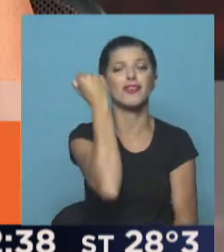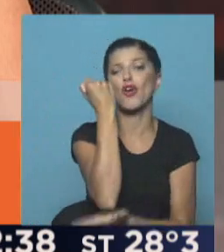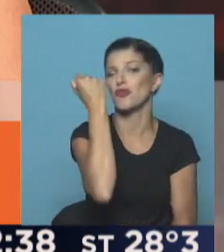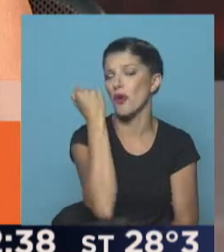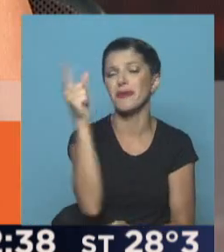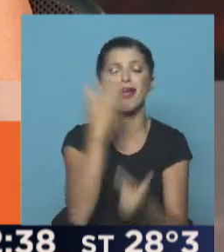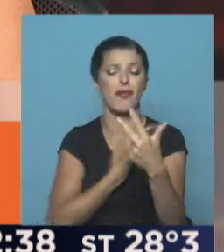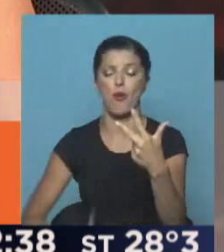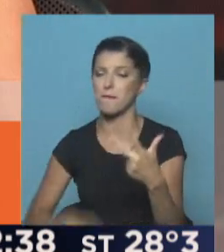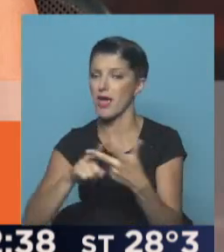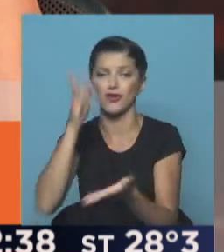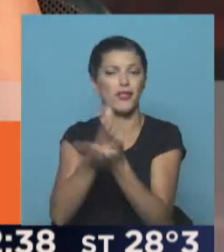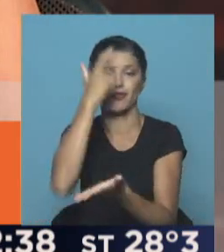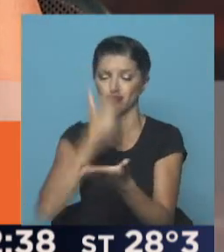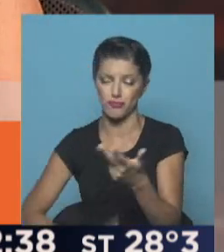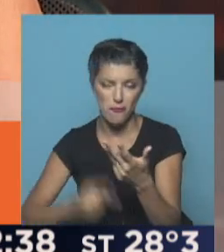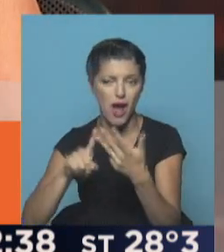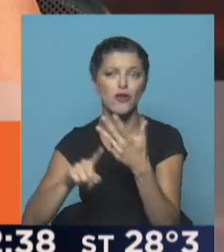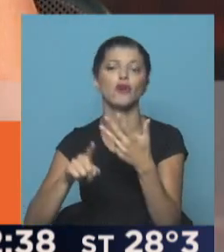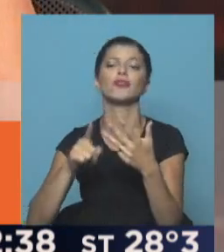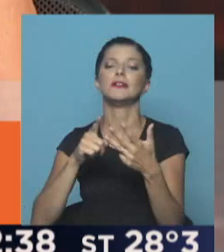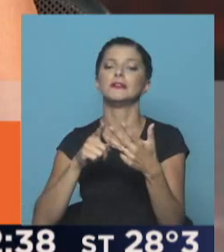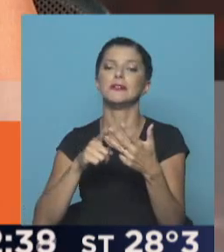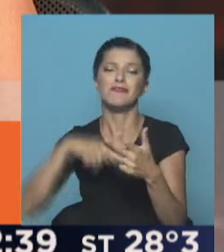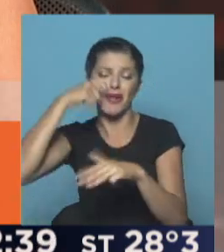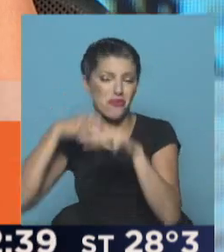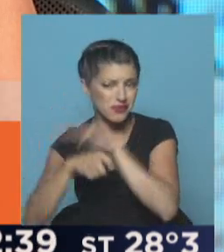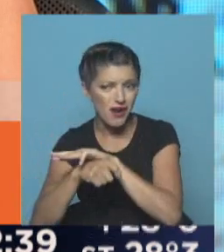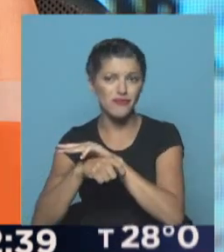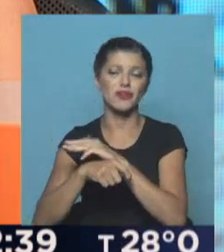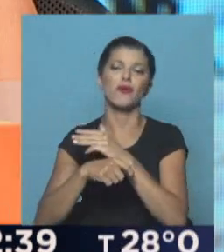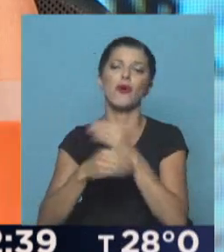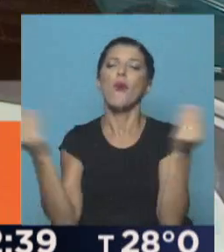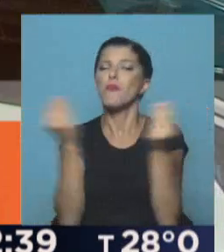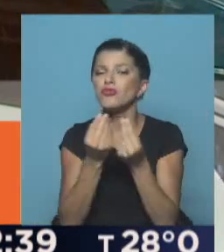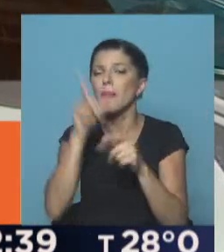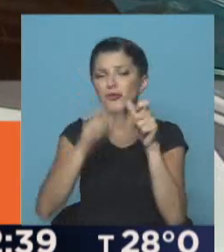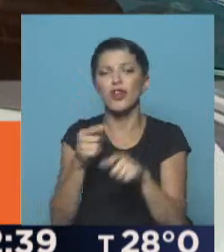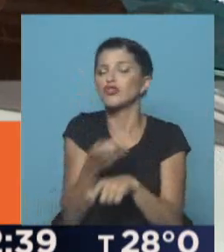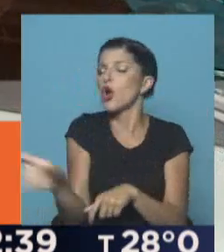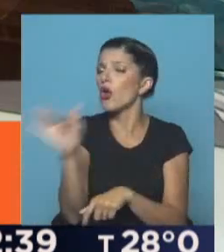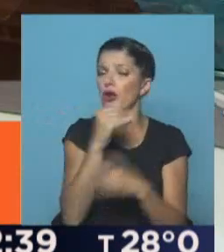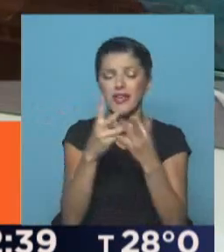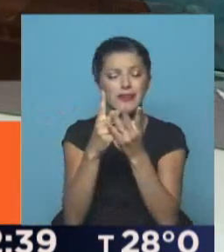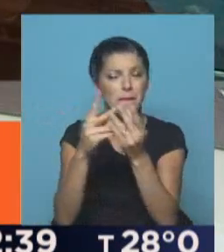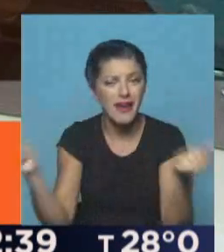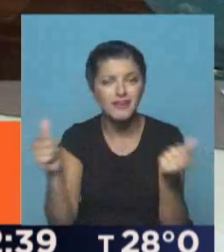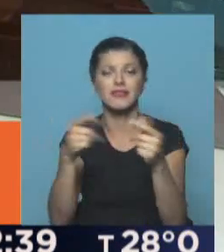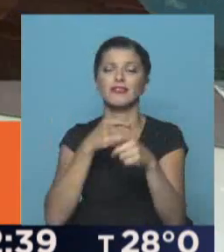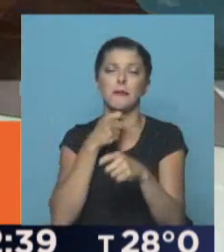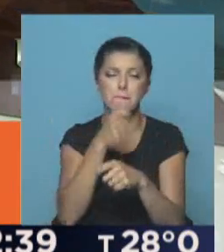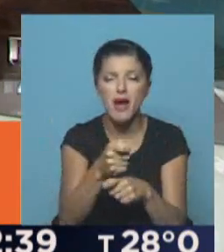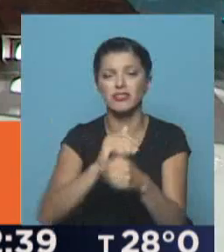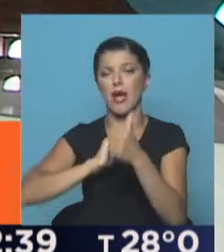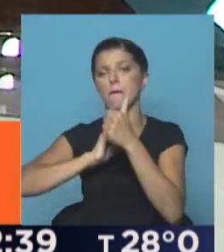de derechos humanos por la guerra narco. Seguimos teniendo todos los días ejecutados, desaparecidos, asesinados, violaciones de derechos